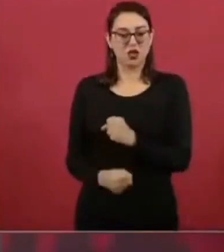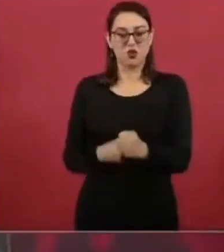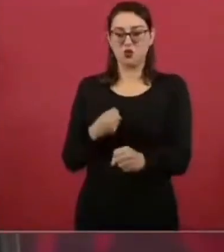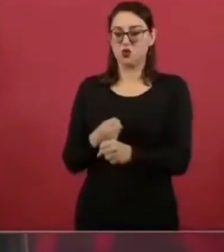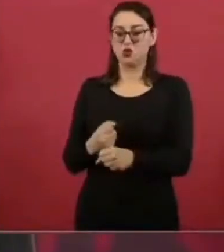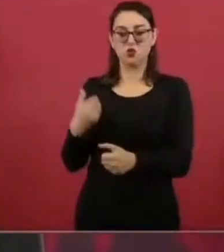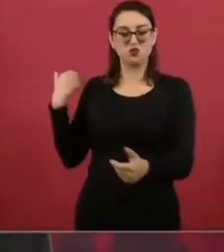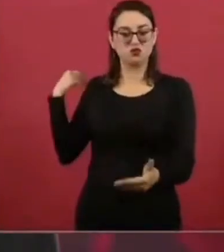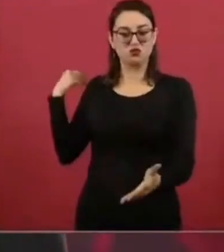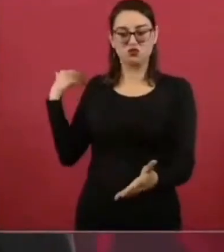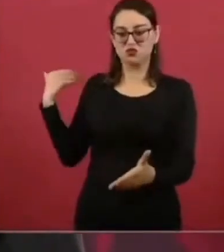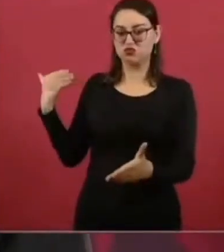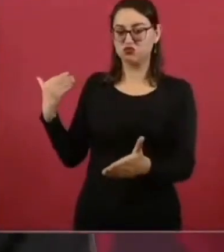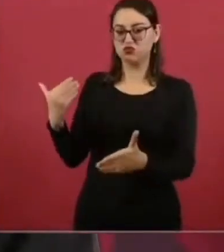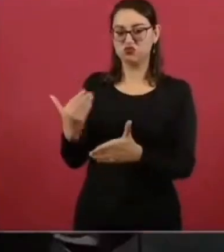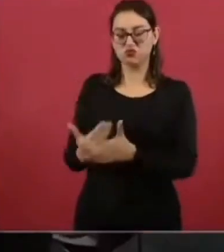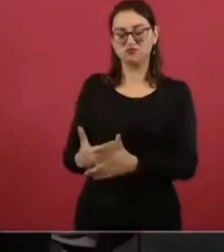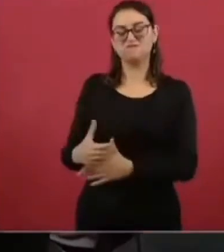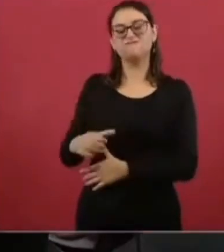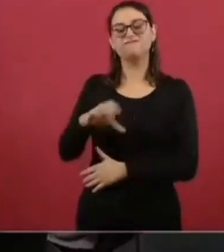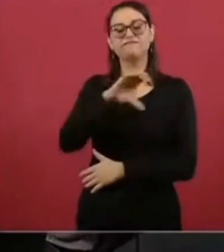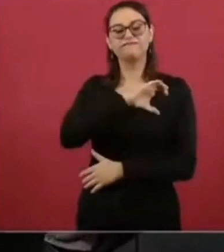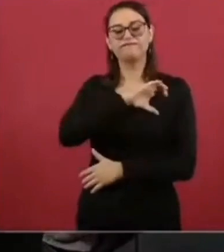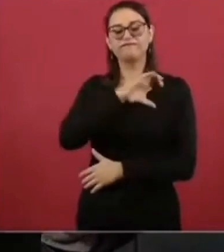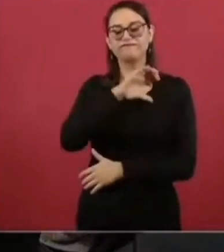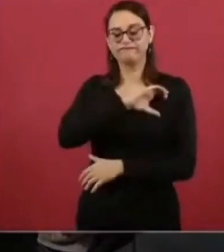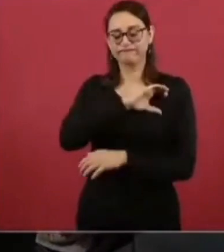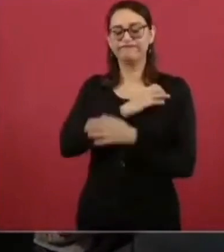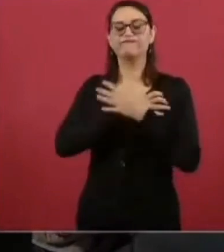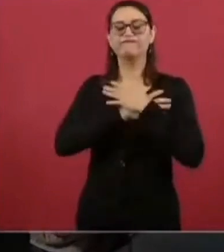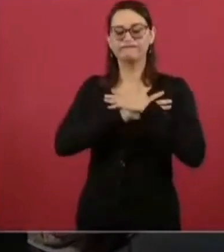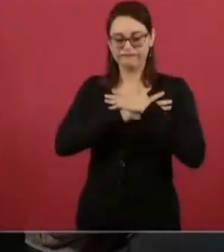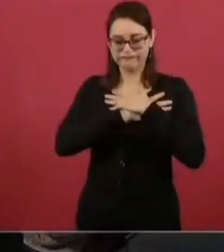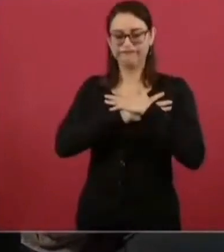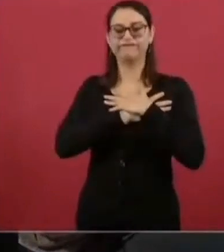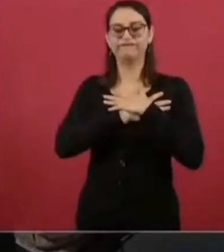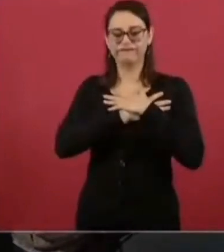afectuosa, cariñosa, amorosa.